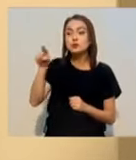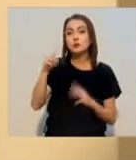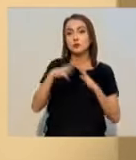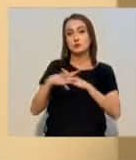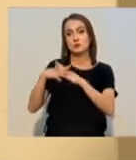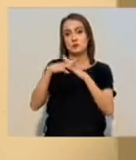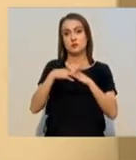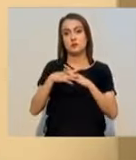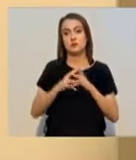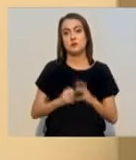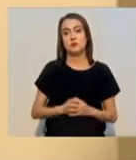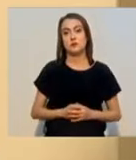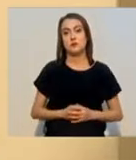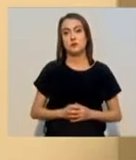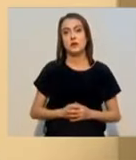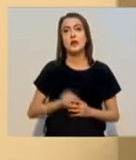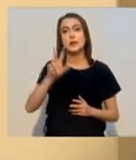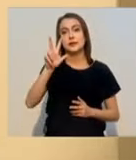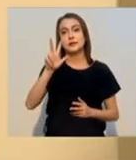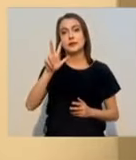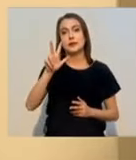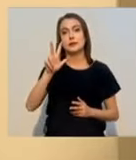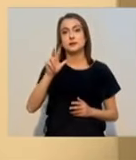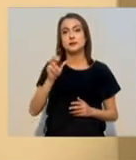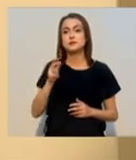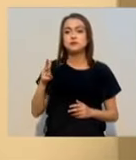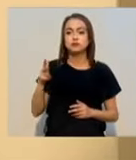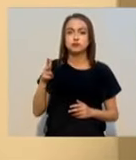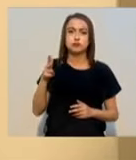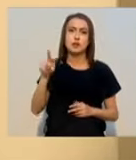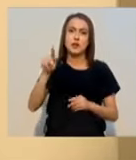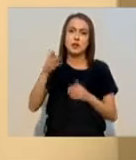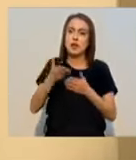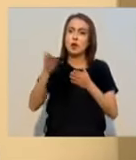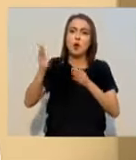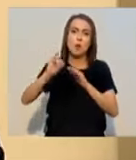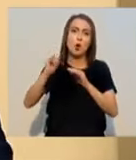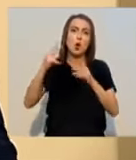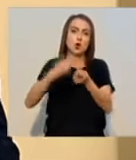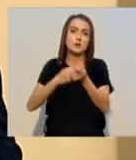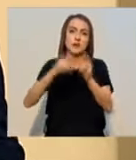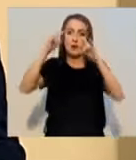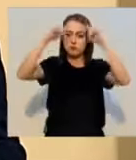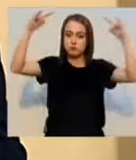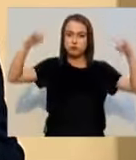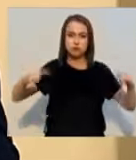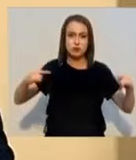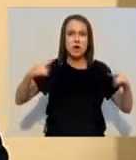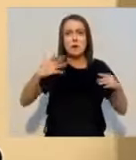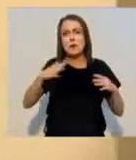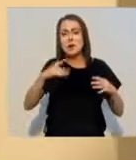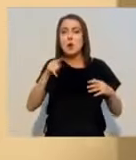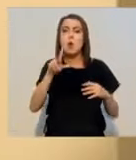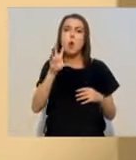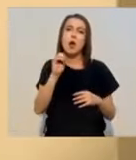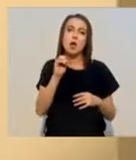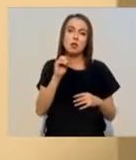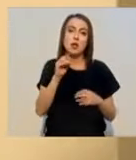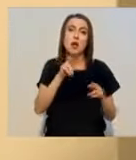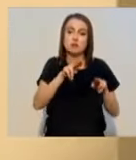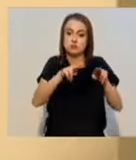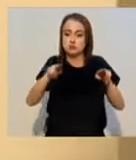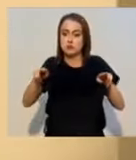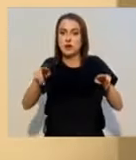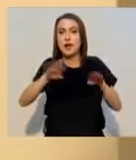Unidos, de 3 unidades móviles que nos donaron, que tienen una capacidad cada una de ellas de 40